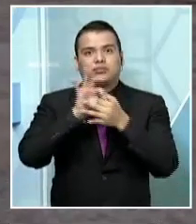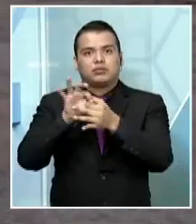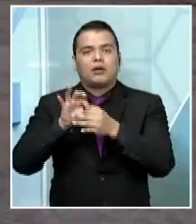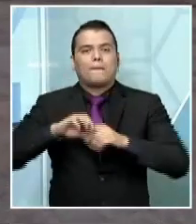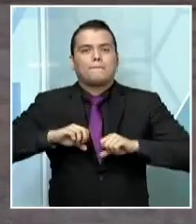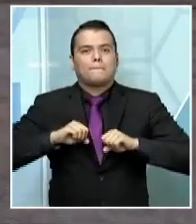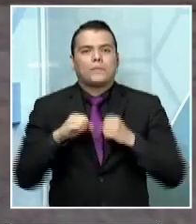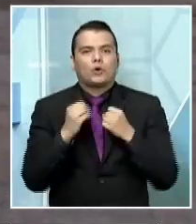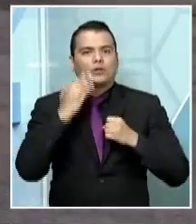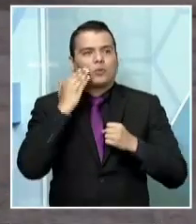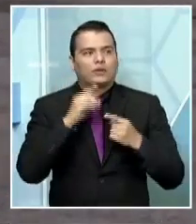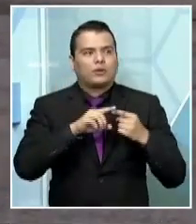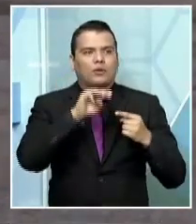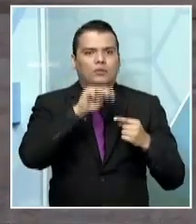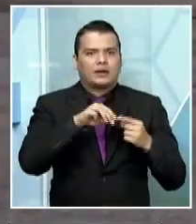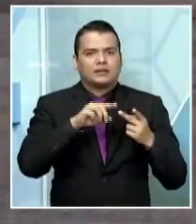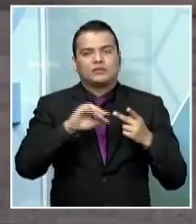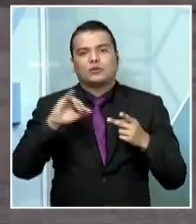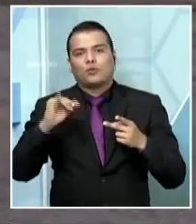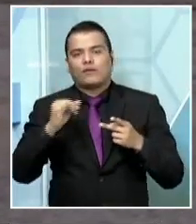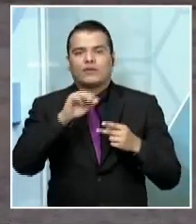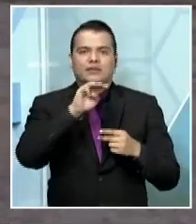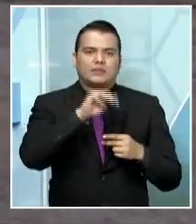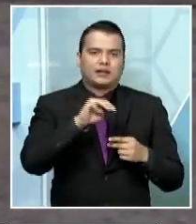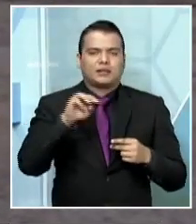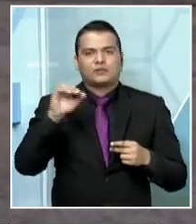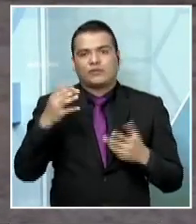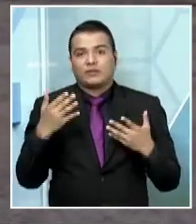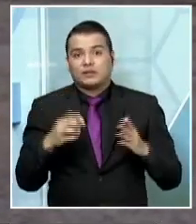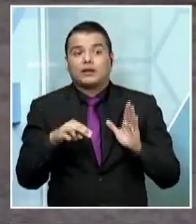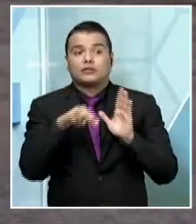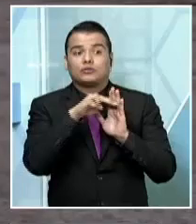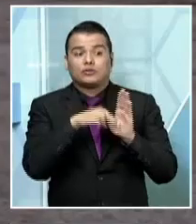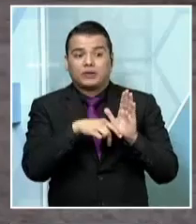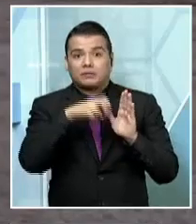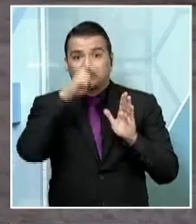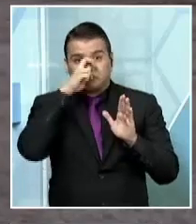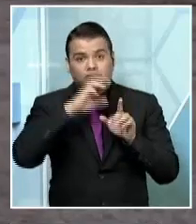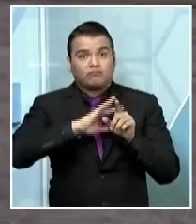jueves. Estamos cumpliendo todos los protocolos de